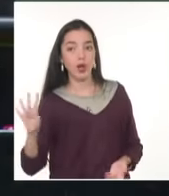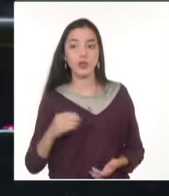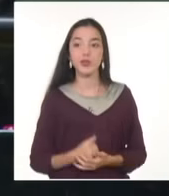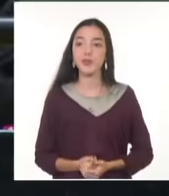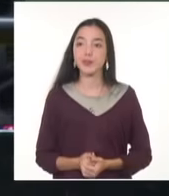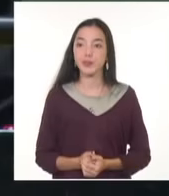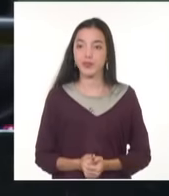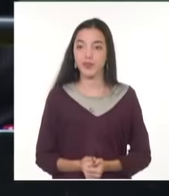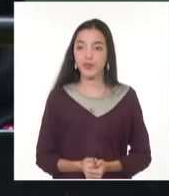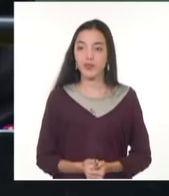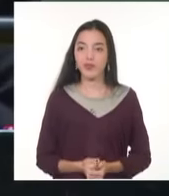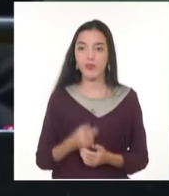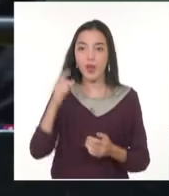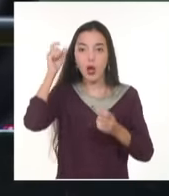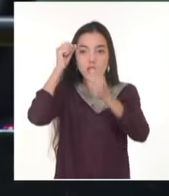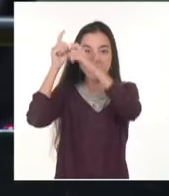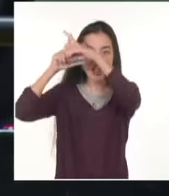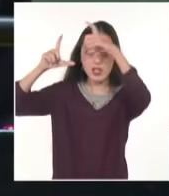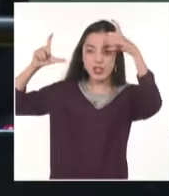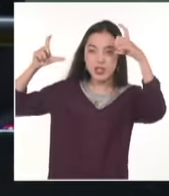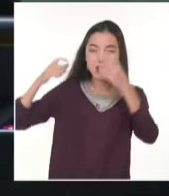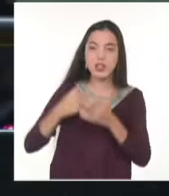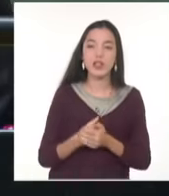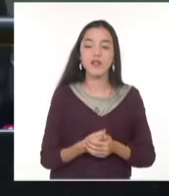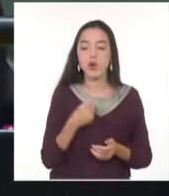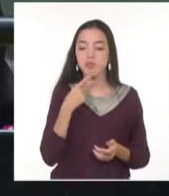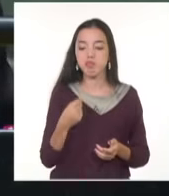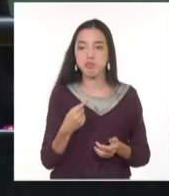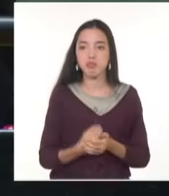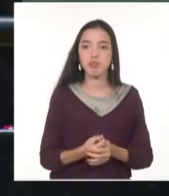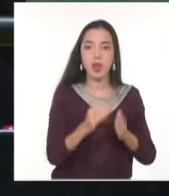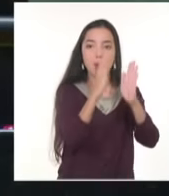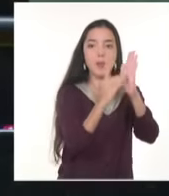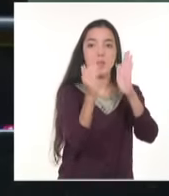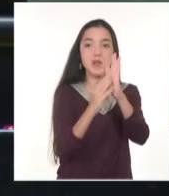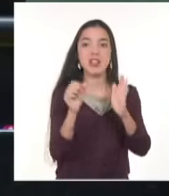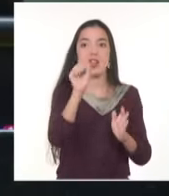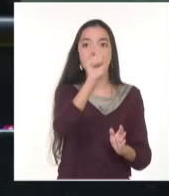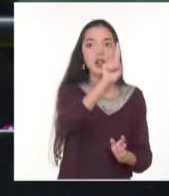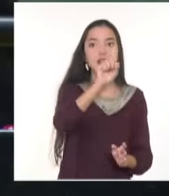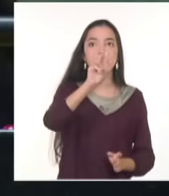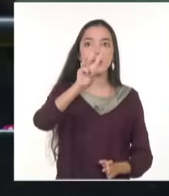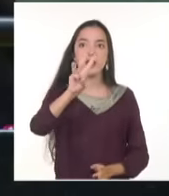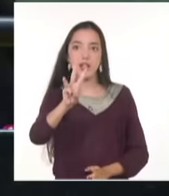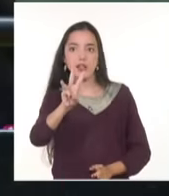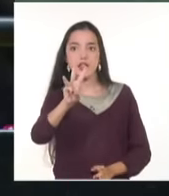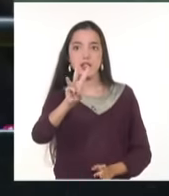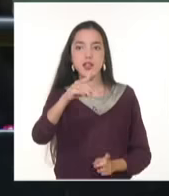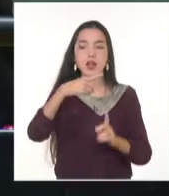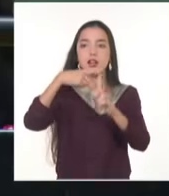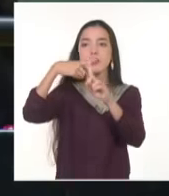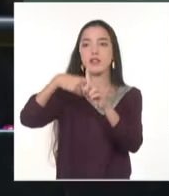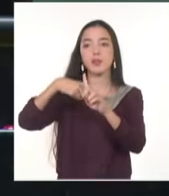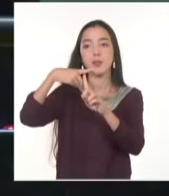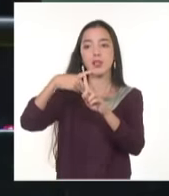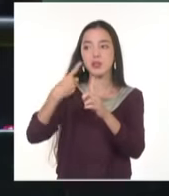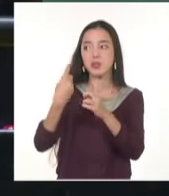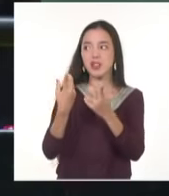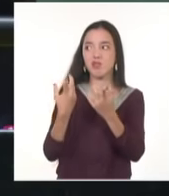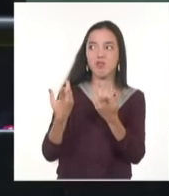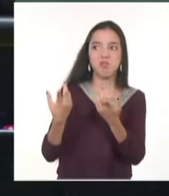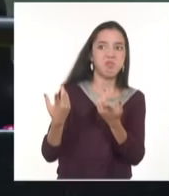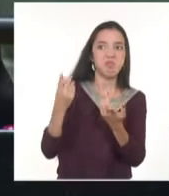hubo 13 meses consecutivos de niveles de temperatura sin precedentes. Si